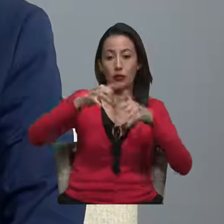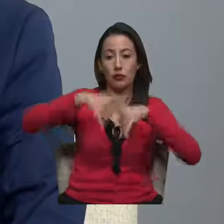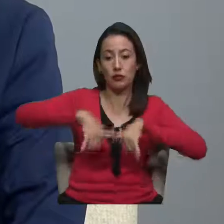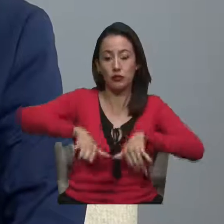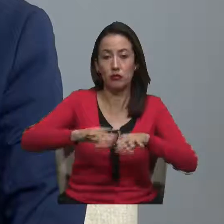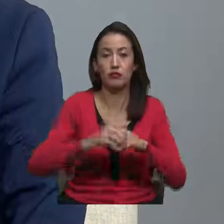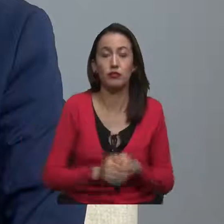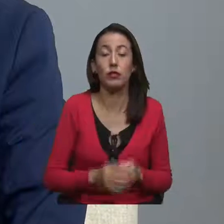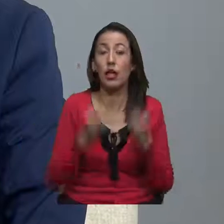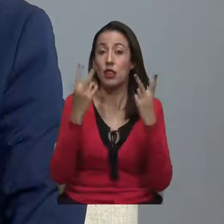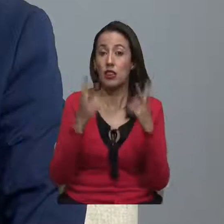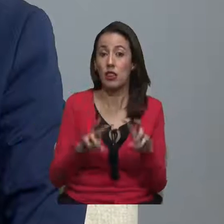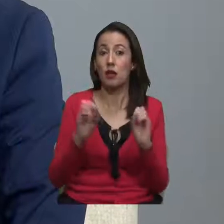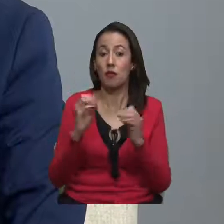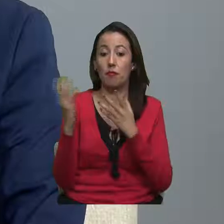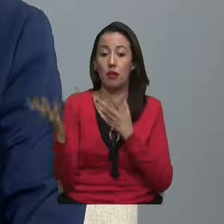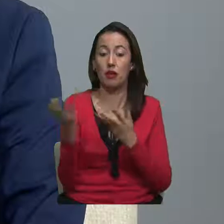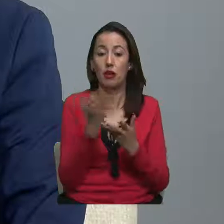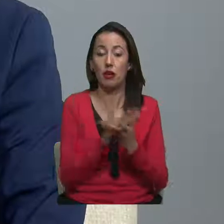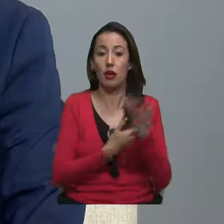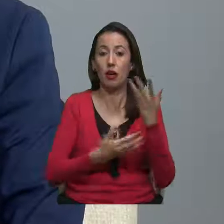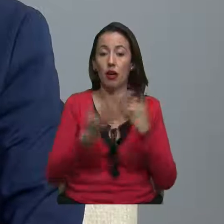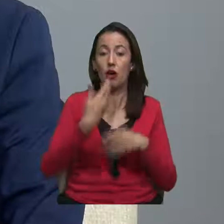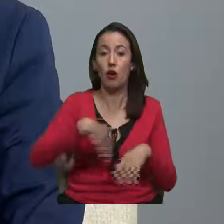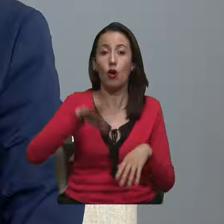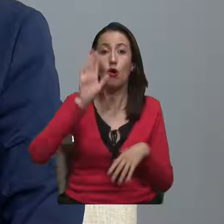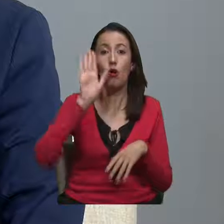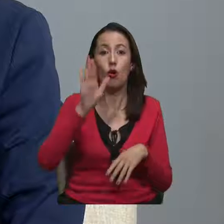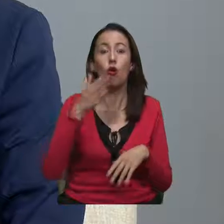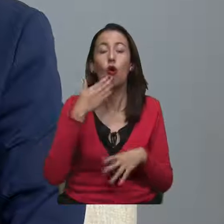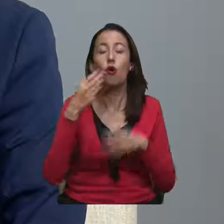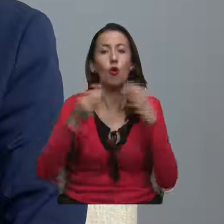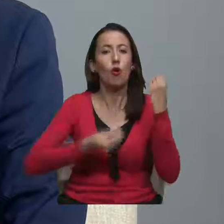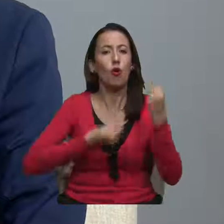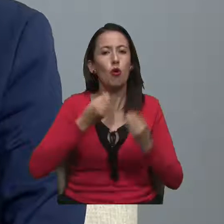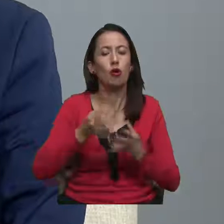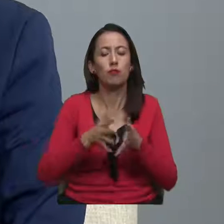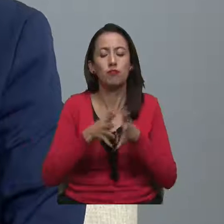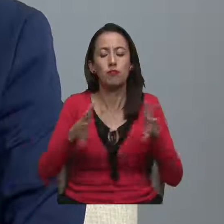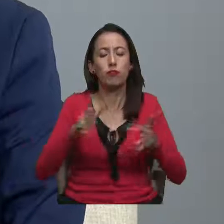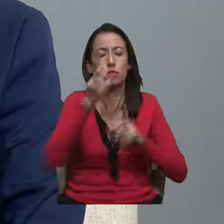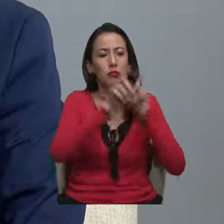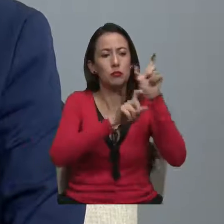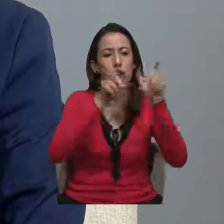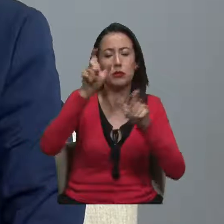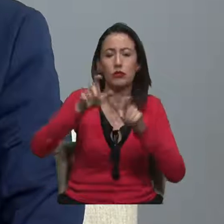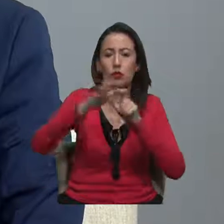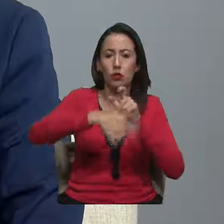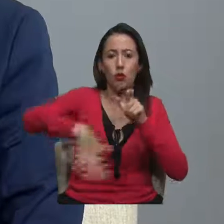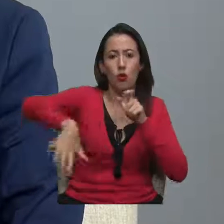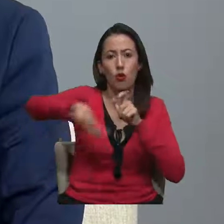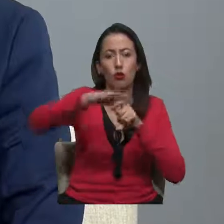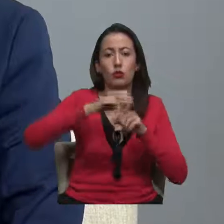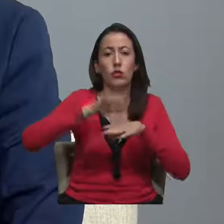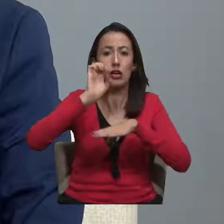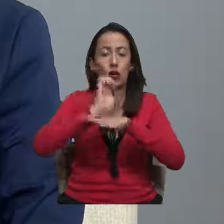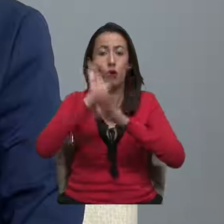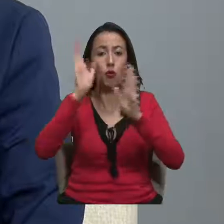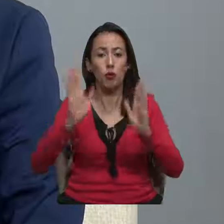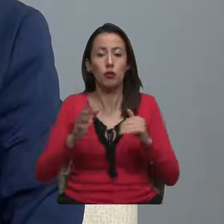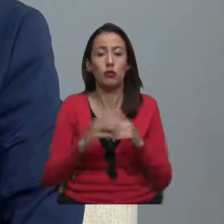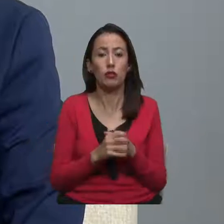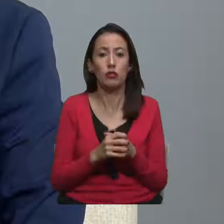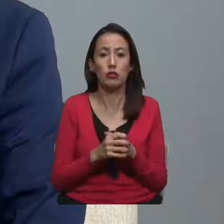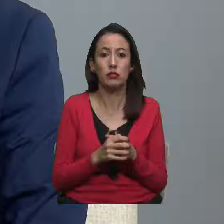pero además de eso que no esté un solo juez sino que haya mucha gente de los ecuatorianos como yo les